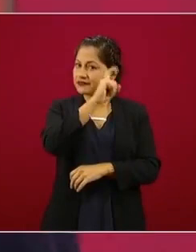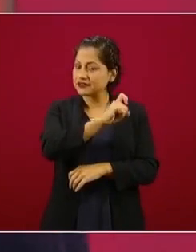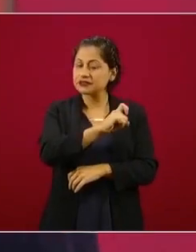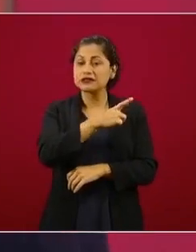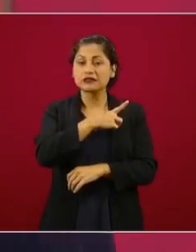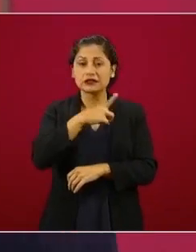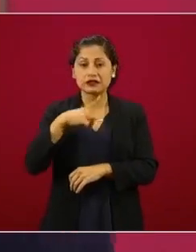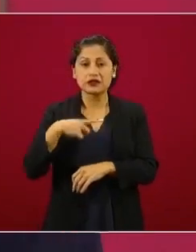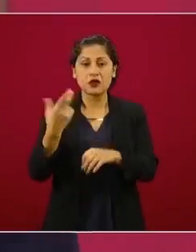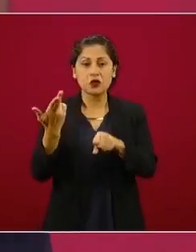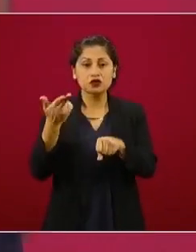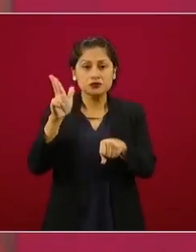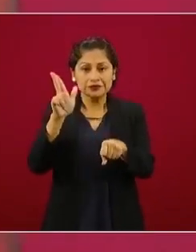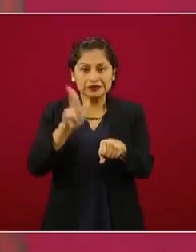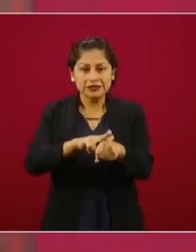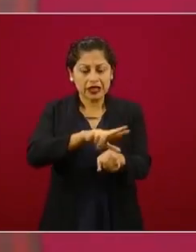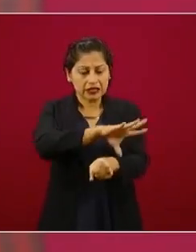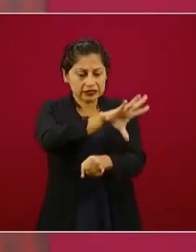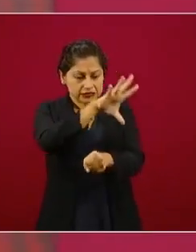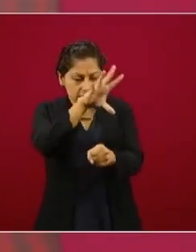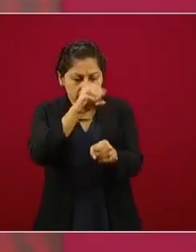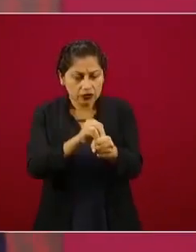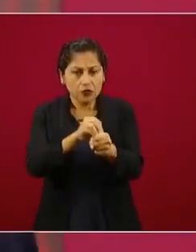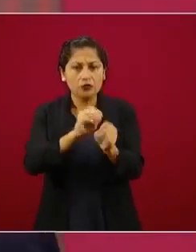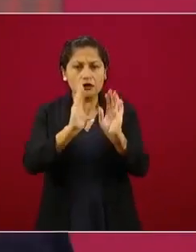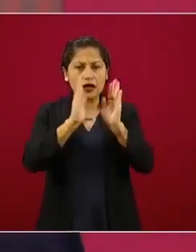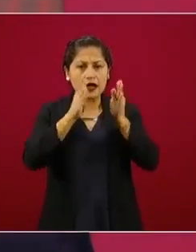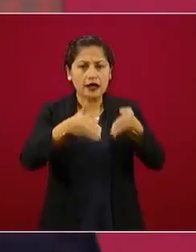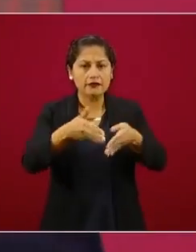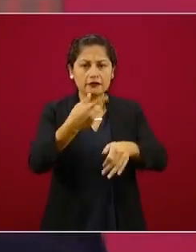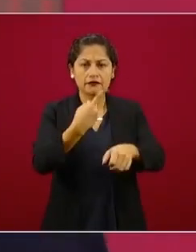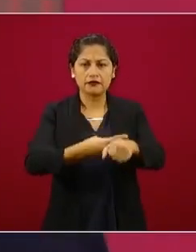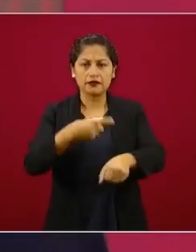completos para la atención del COVID-19.